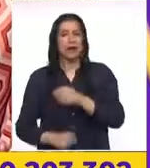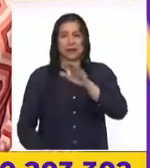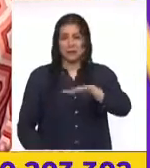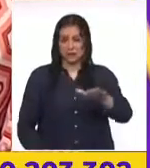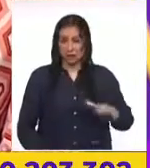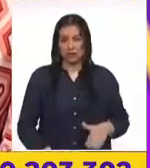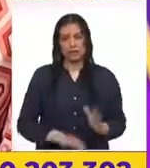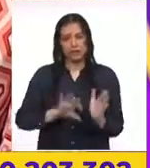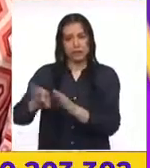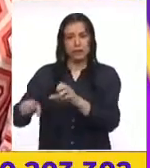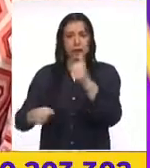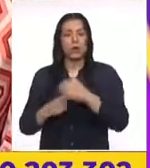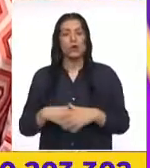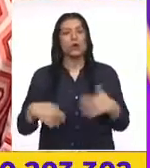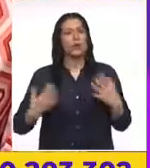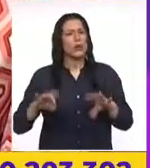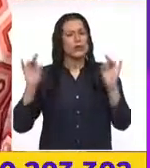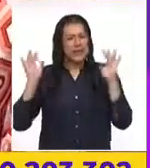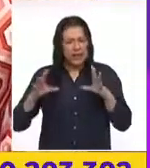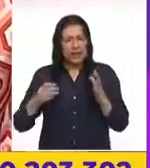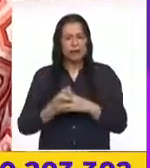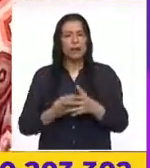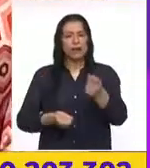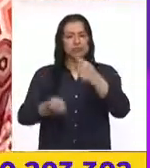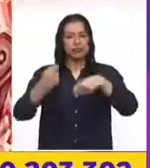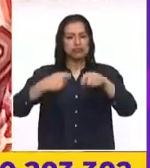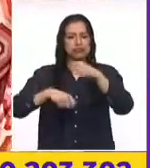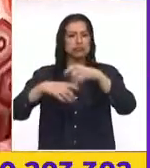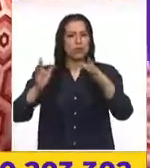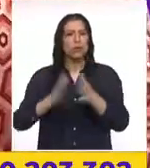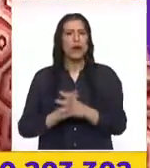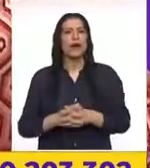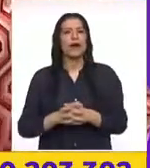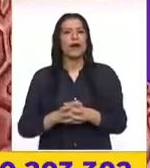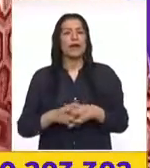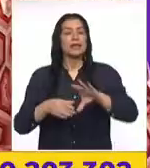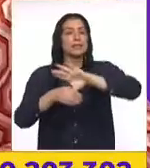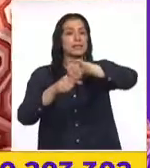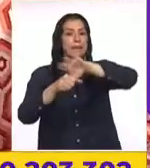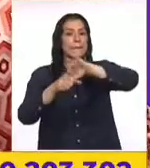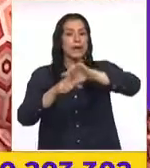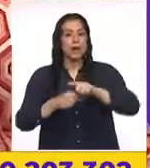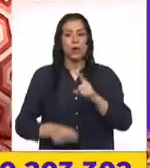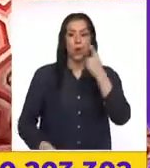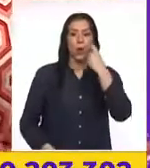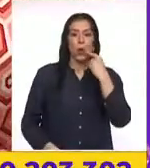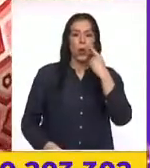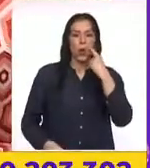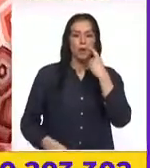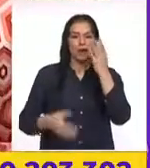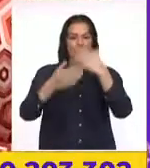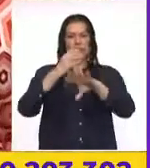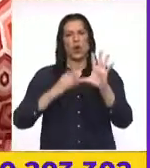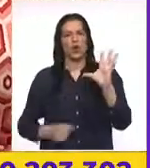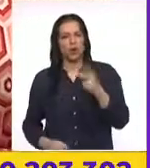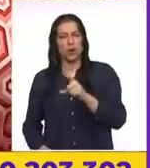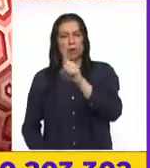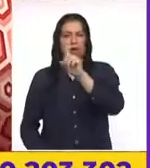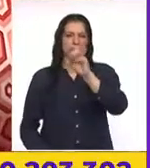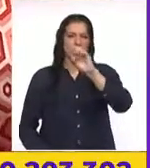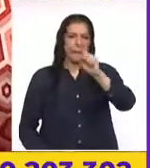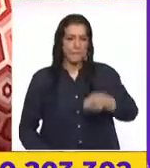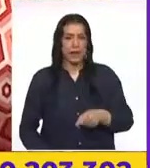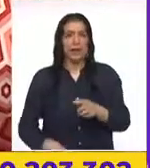de terror se vivieron en un centro comercial en San Miguel. Un asaltante desató una balacera tras llevarse 100 mil soles en productos